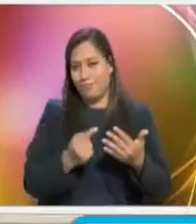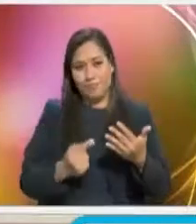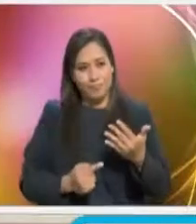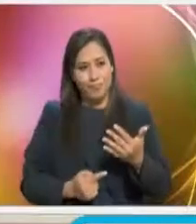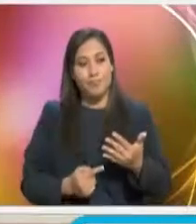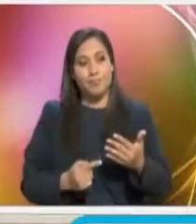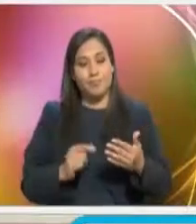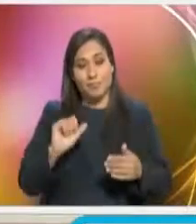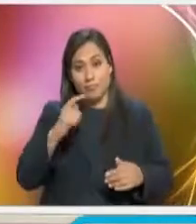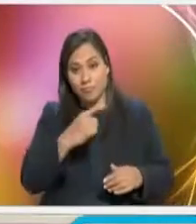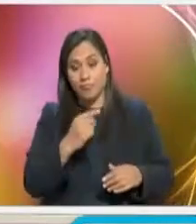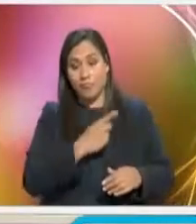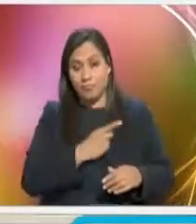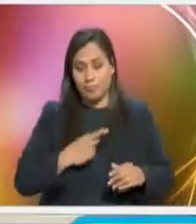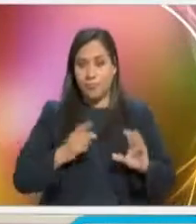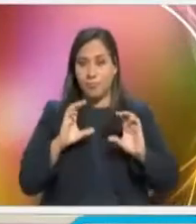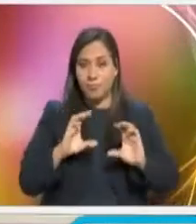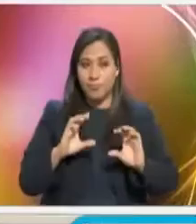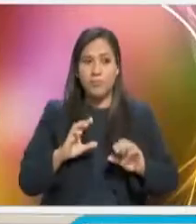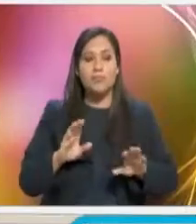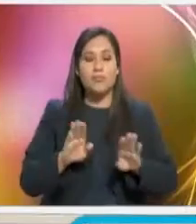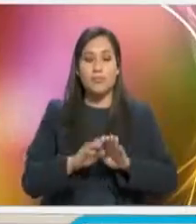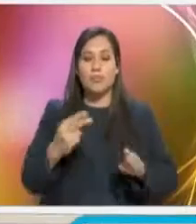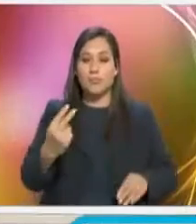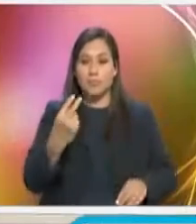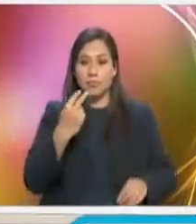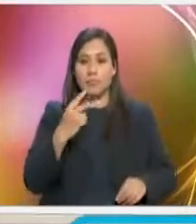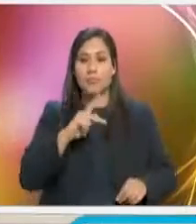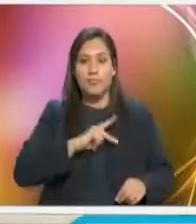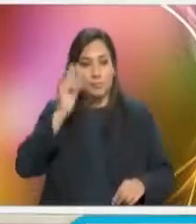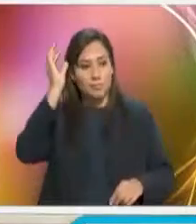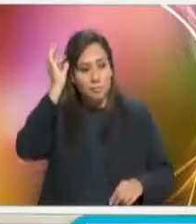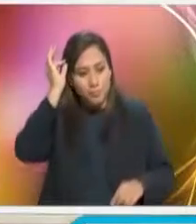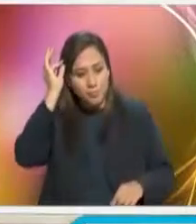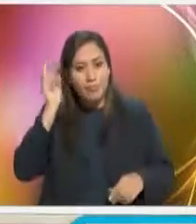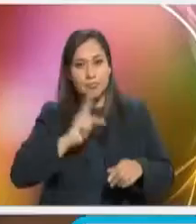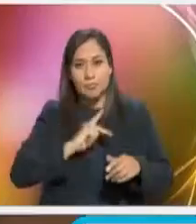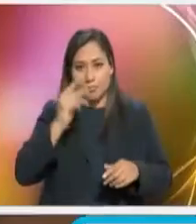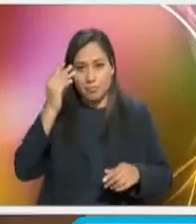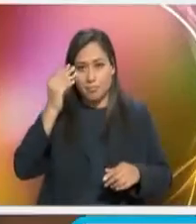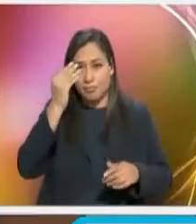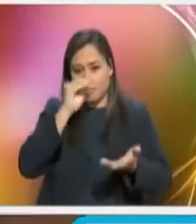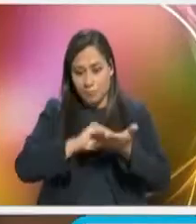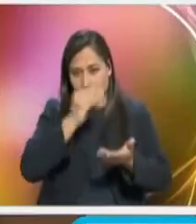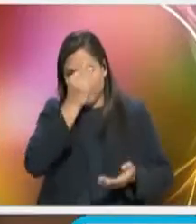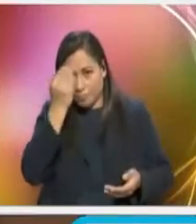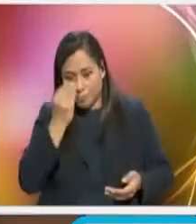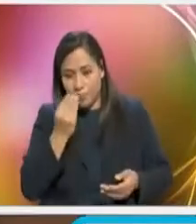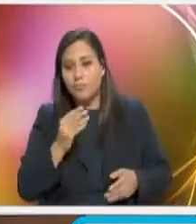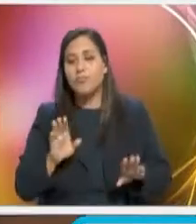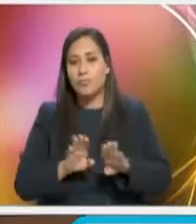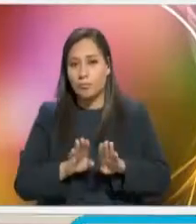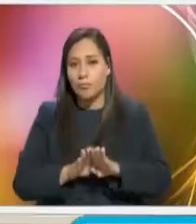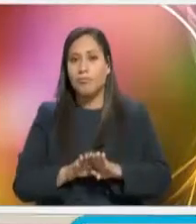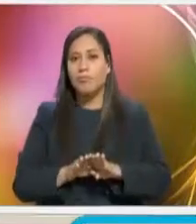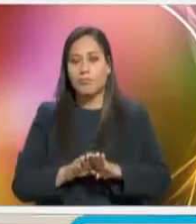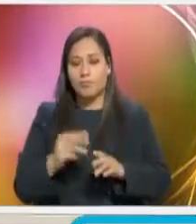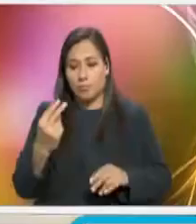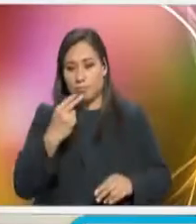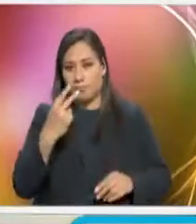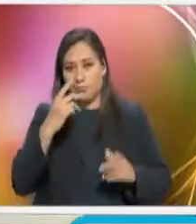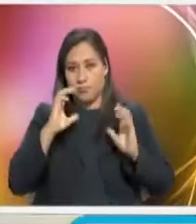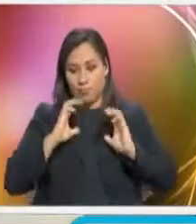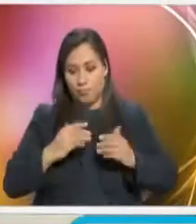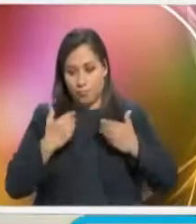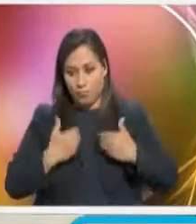Y algo que tenemos que cuidar también es cómo se nos ve en nuestro cabello, nuestro maquillaje, cómo lucimos físicamente.